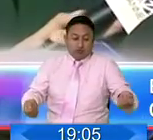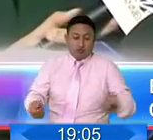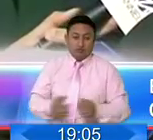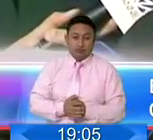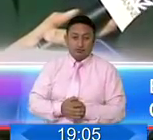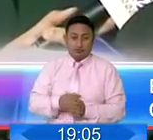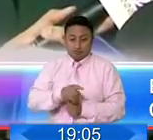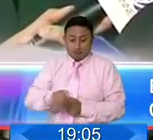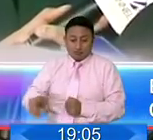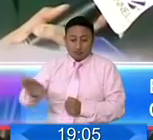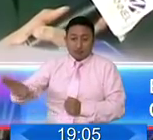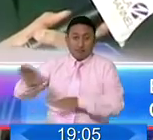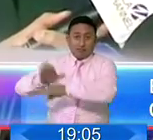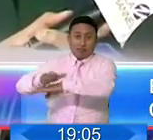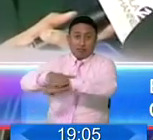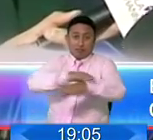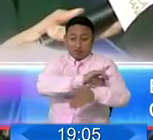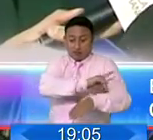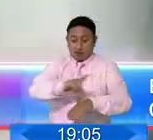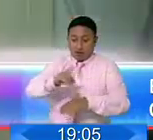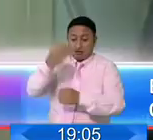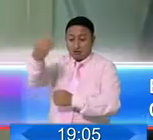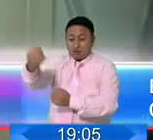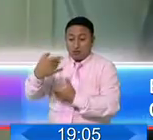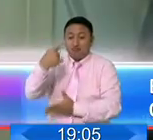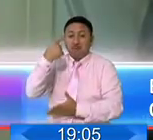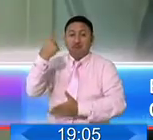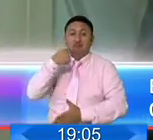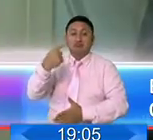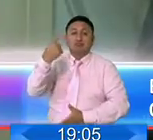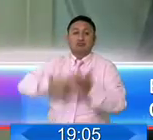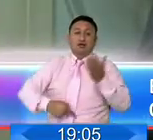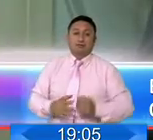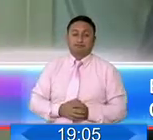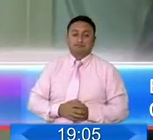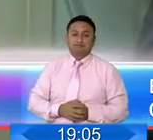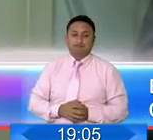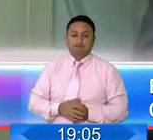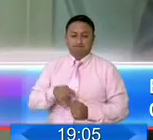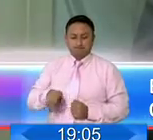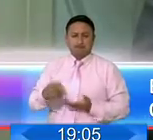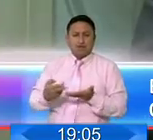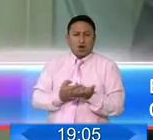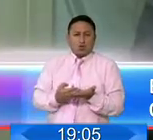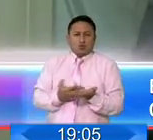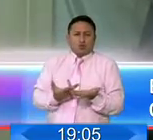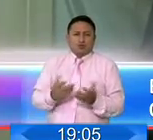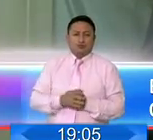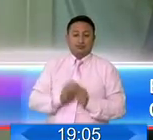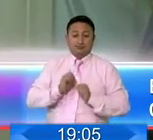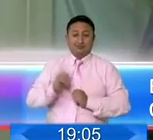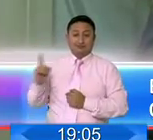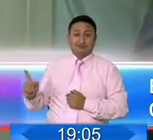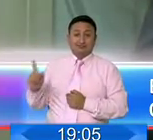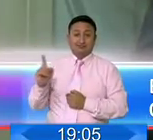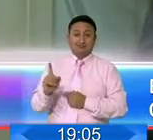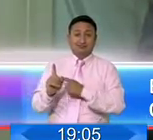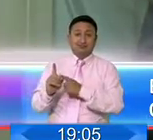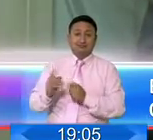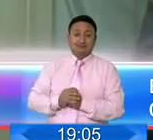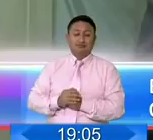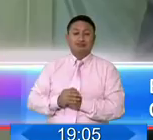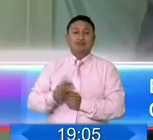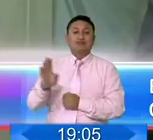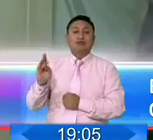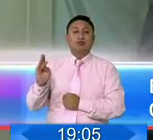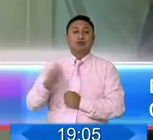poniendo en conocimiento las conclusiones de ese informe. En esta sesión también se encuentra presente la esposa